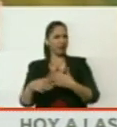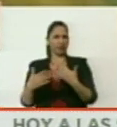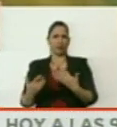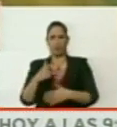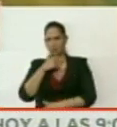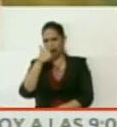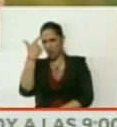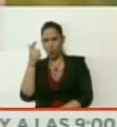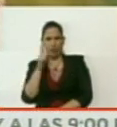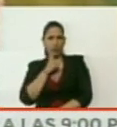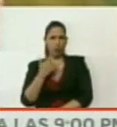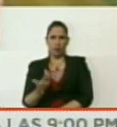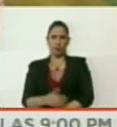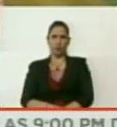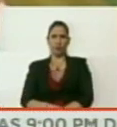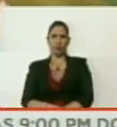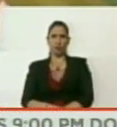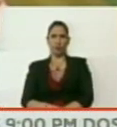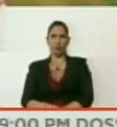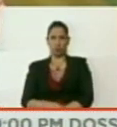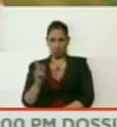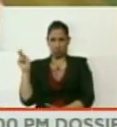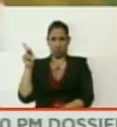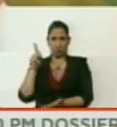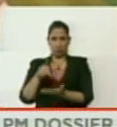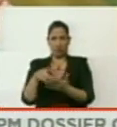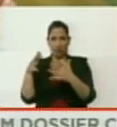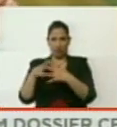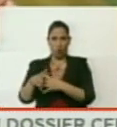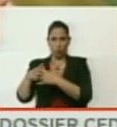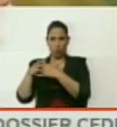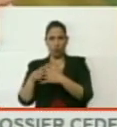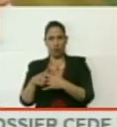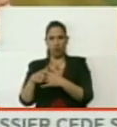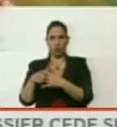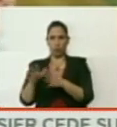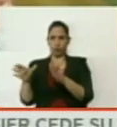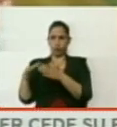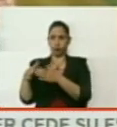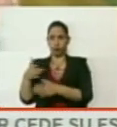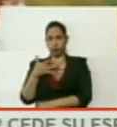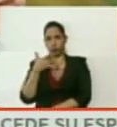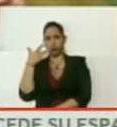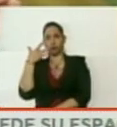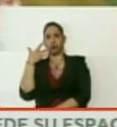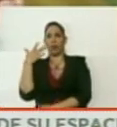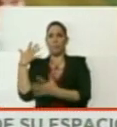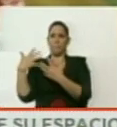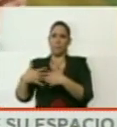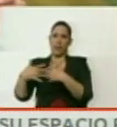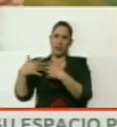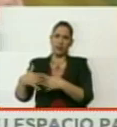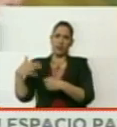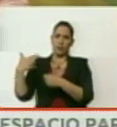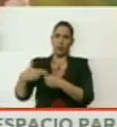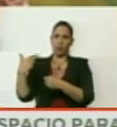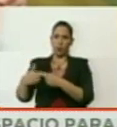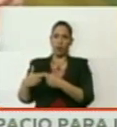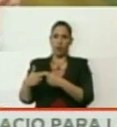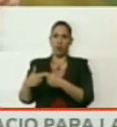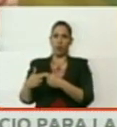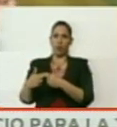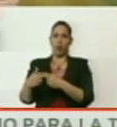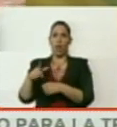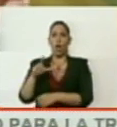vergonzoso. Que venga a los Estados Unidos su élite dominante, sus corporaciones petroleras, sus